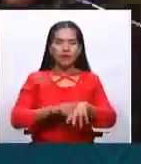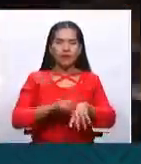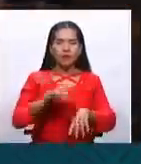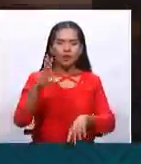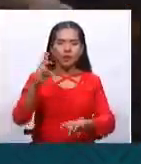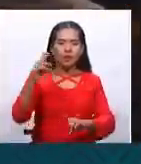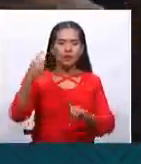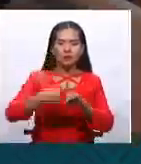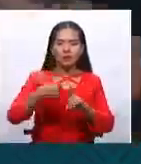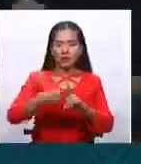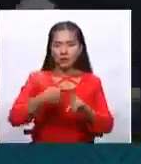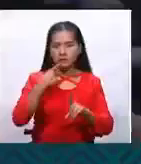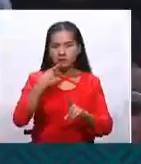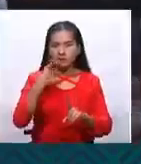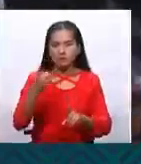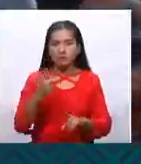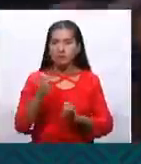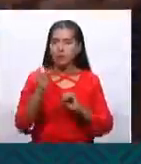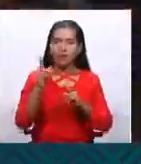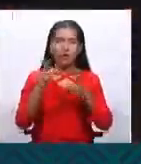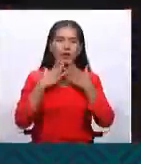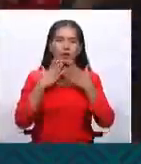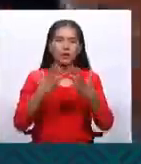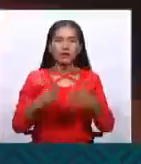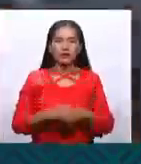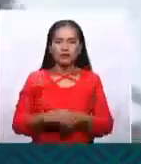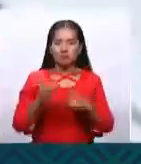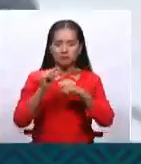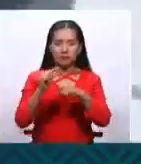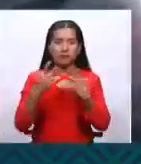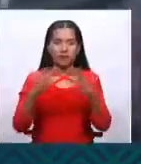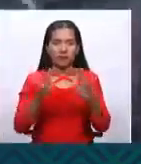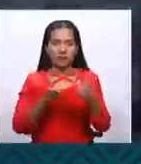que indicaba el mandamiento, ¿ya? Gracias. No,